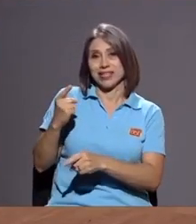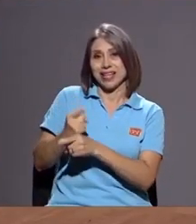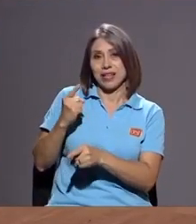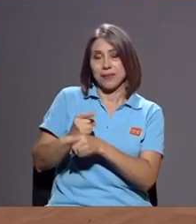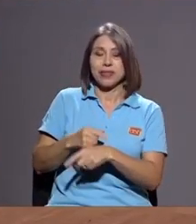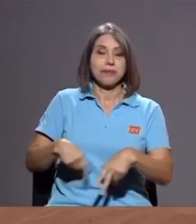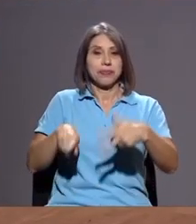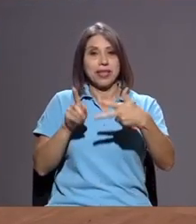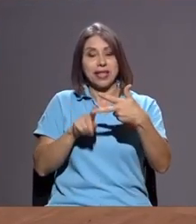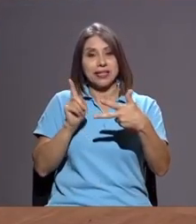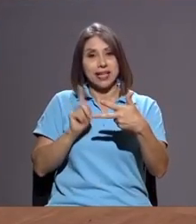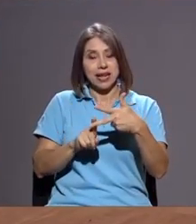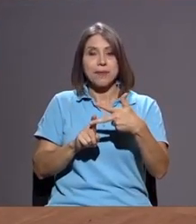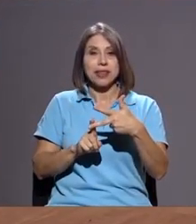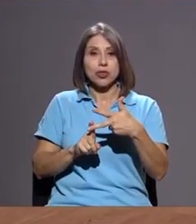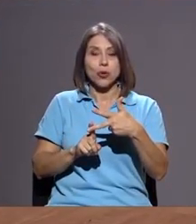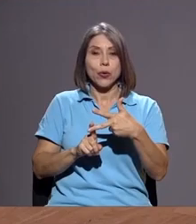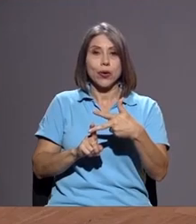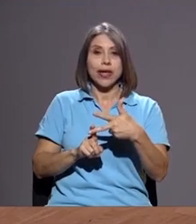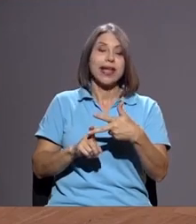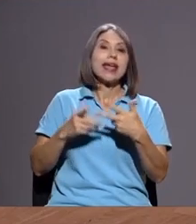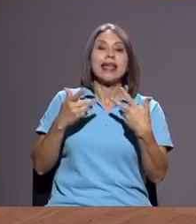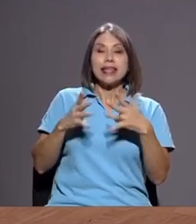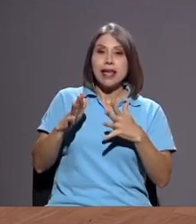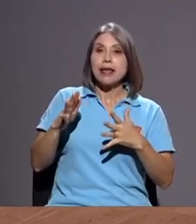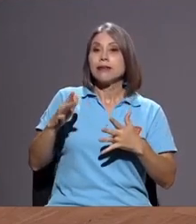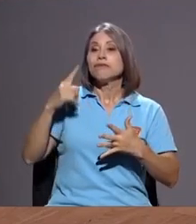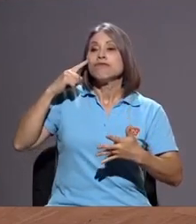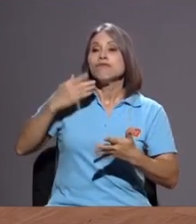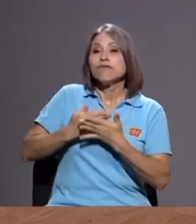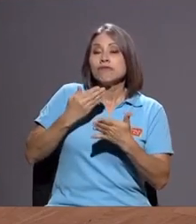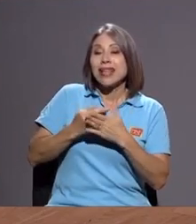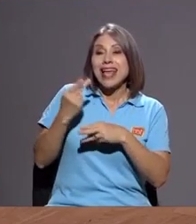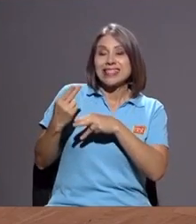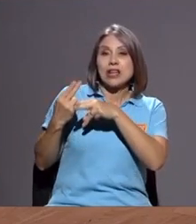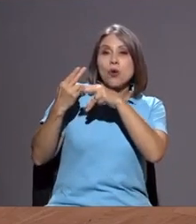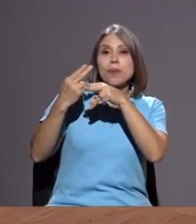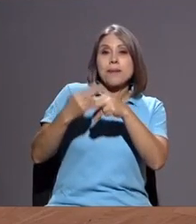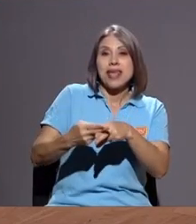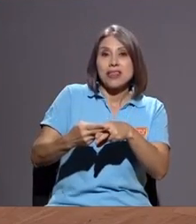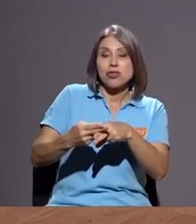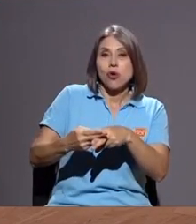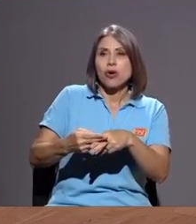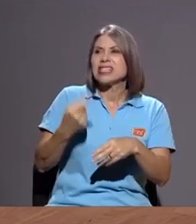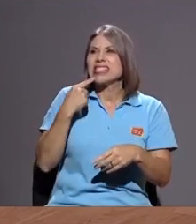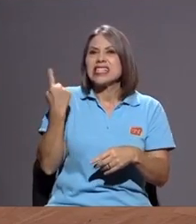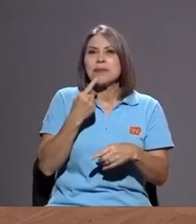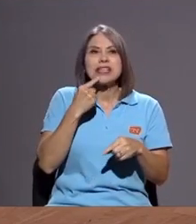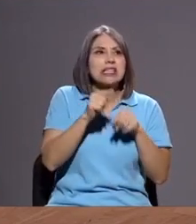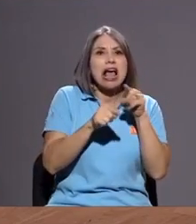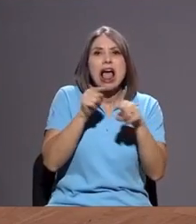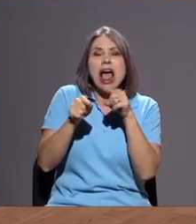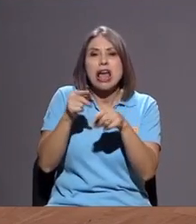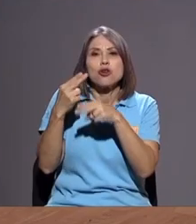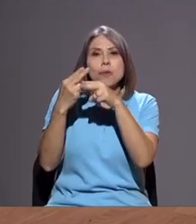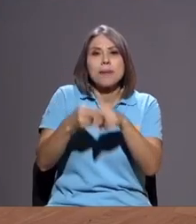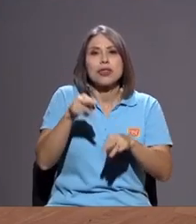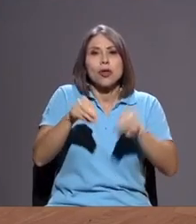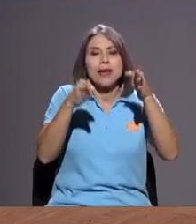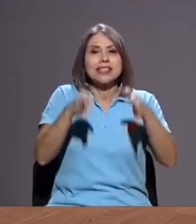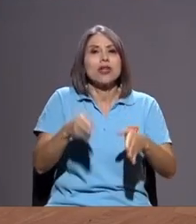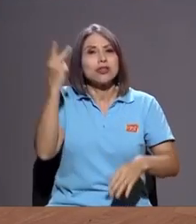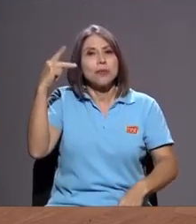es que se acusa de que el nombramiento es enteramente político. Entonces podría establecerse un correctivo, es decir, dejar que sea